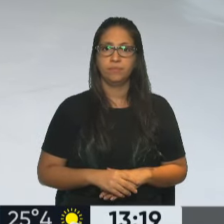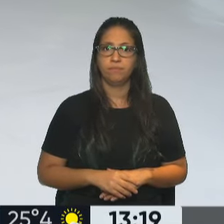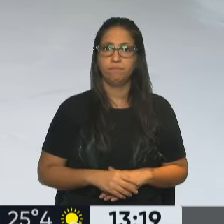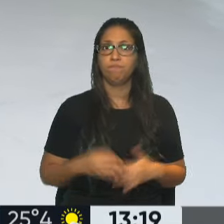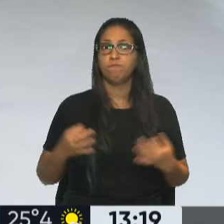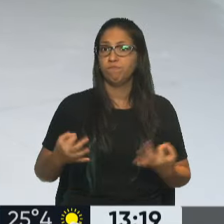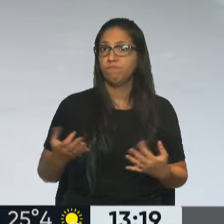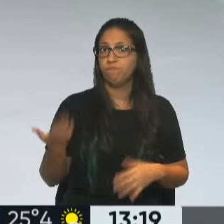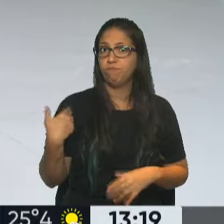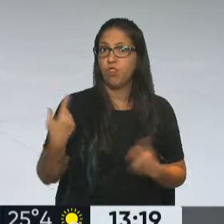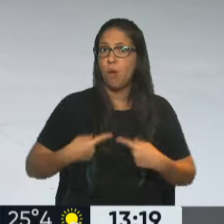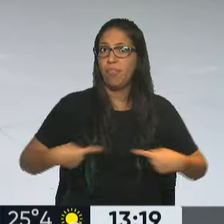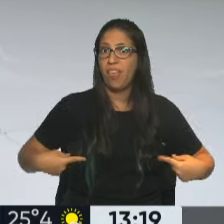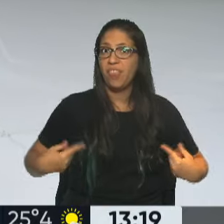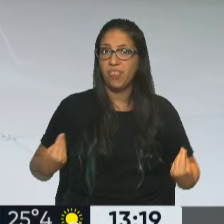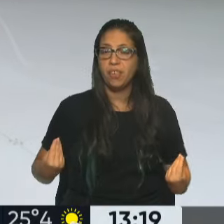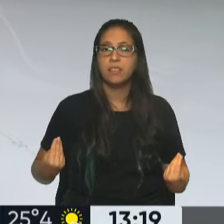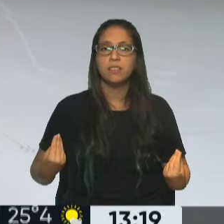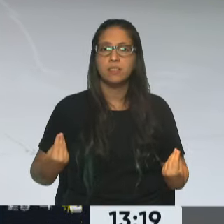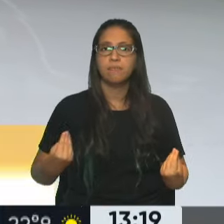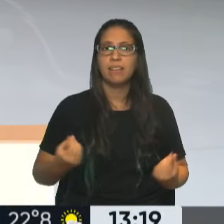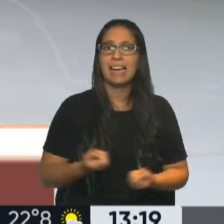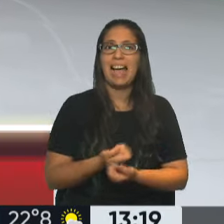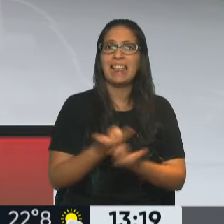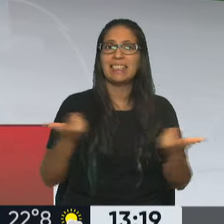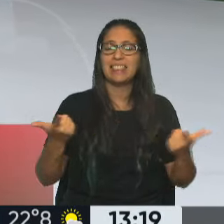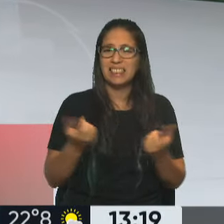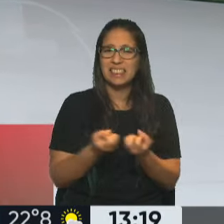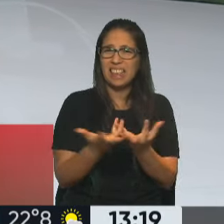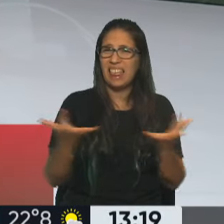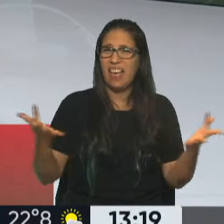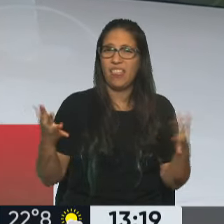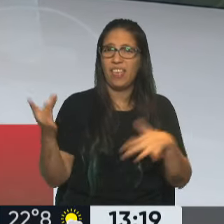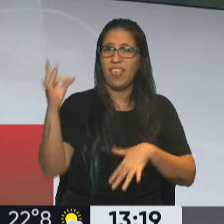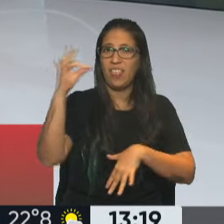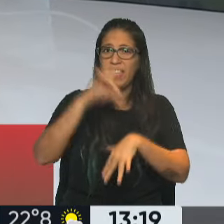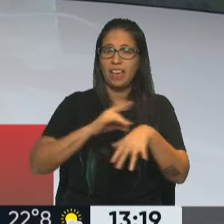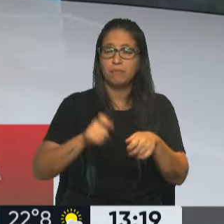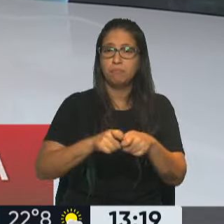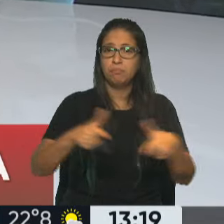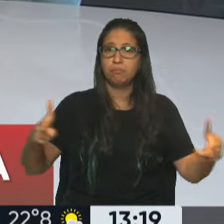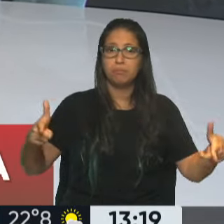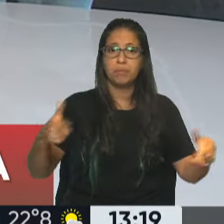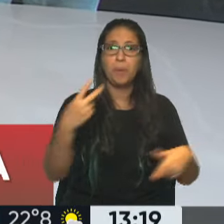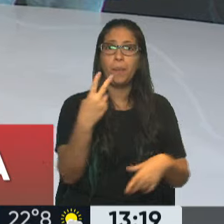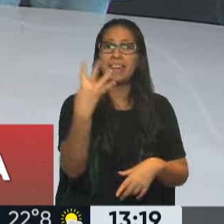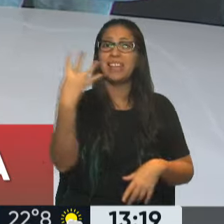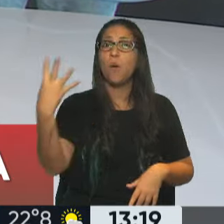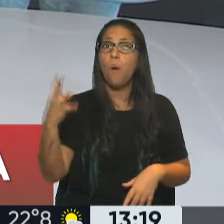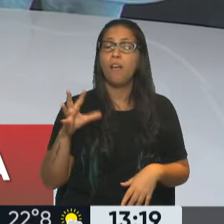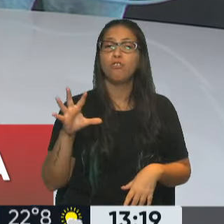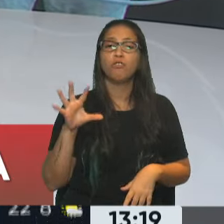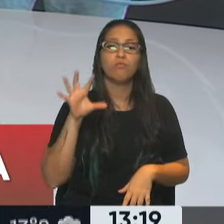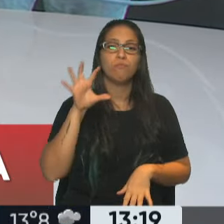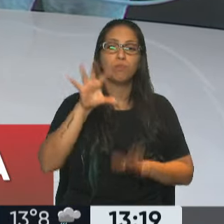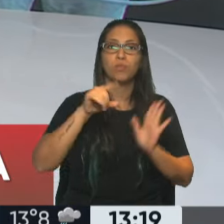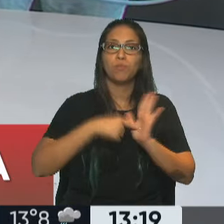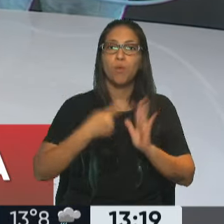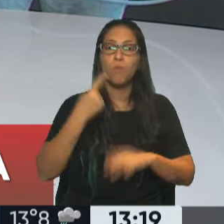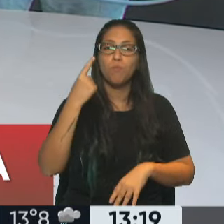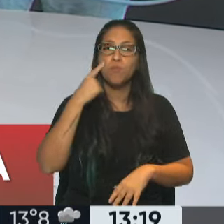justamente el último momento tiene que ver con los casos de dengue, sí, claro, porque ha aumentado la alerta en 24 municipios de la provincia de Buenos